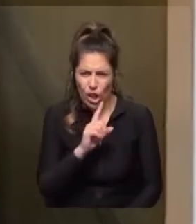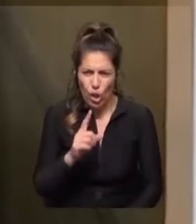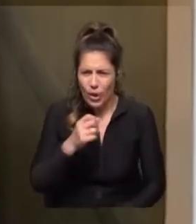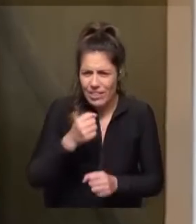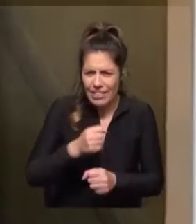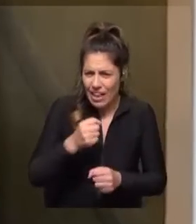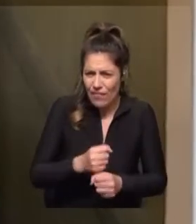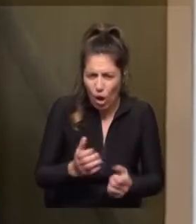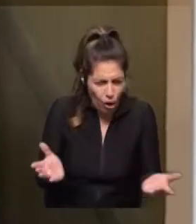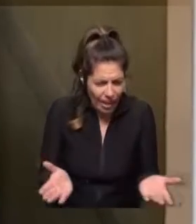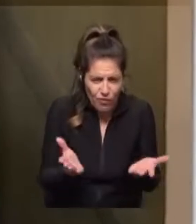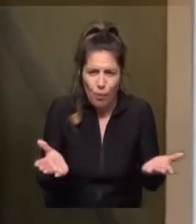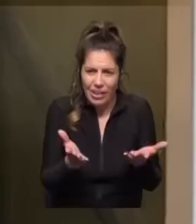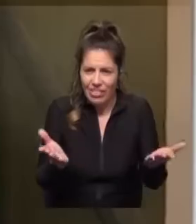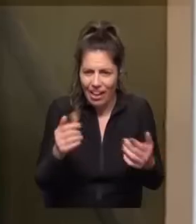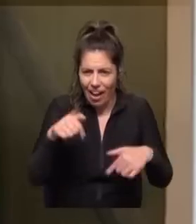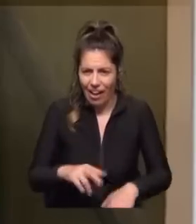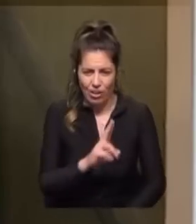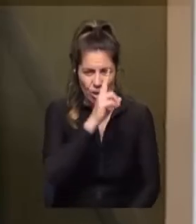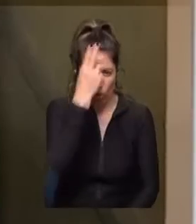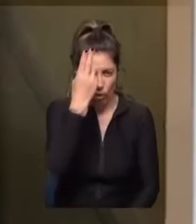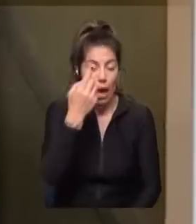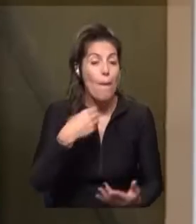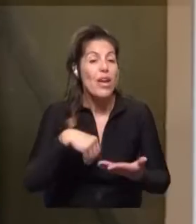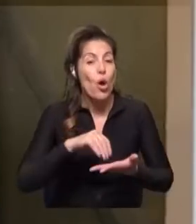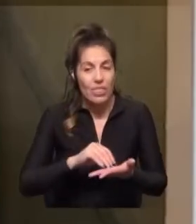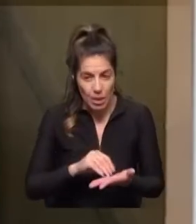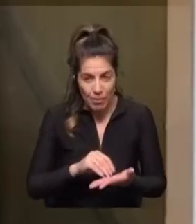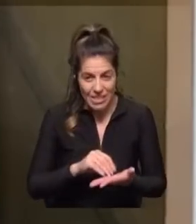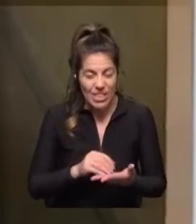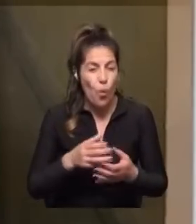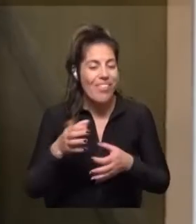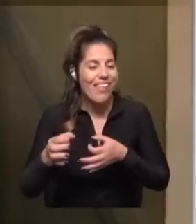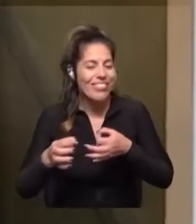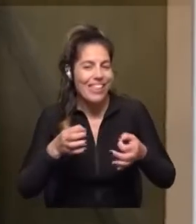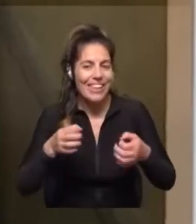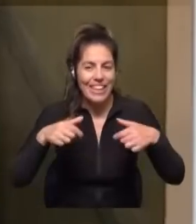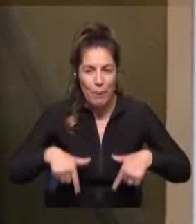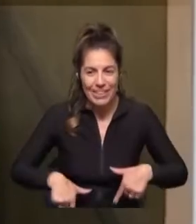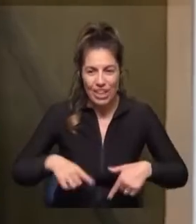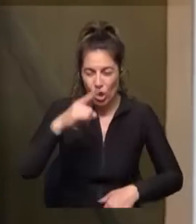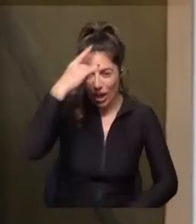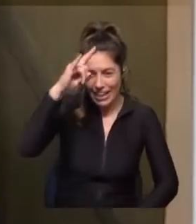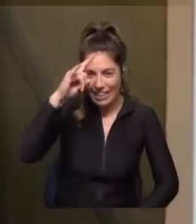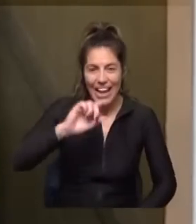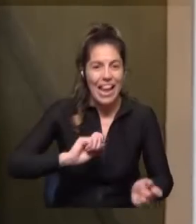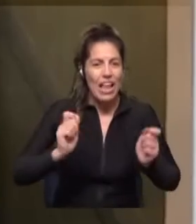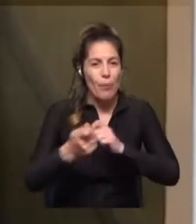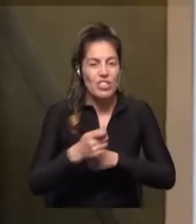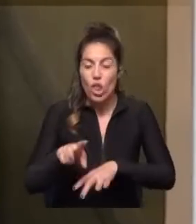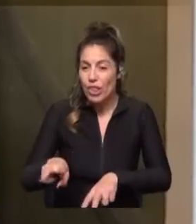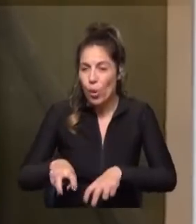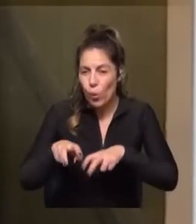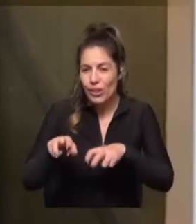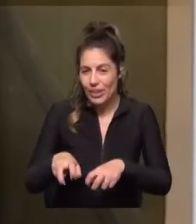que fomentar en nuestro país Pero además hay una estrategia del Ministerio de ganadería que es la reconversión de cultivos